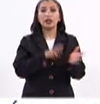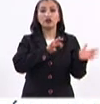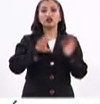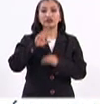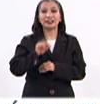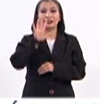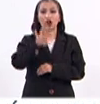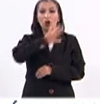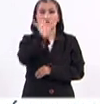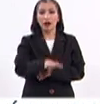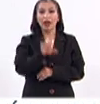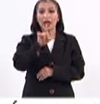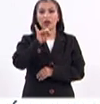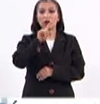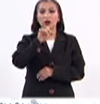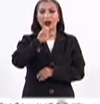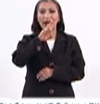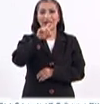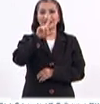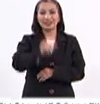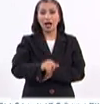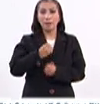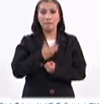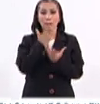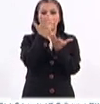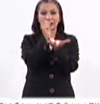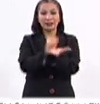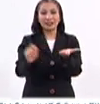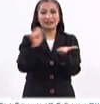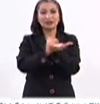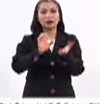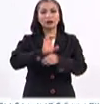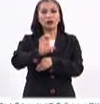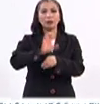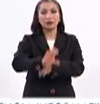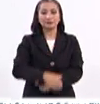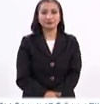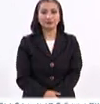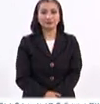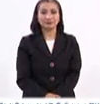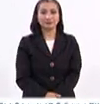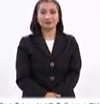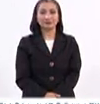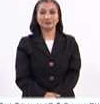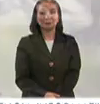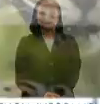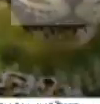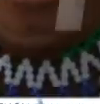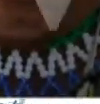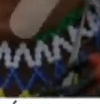En 1985 muere Eduardo Carranza, poeta y escritor colombiano.